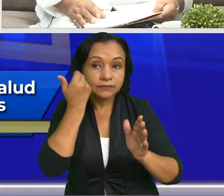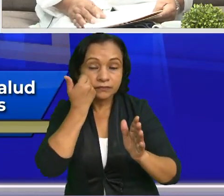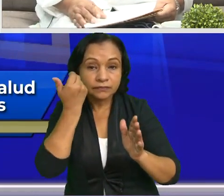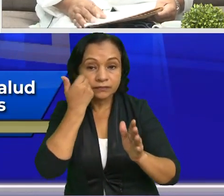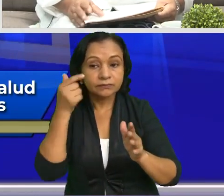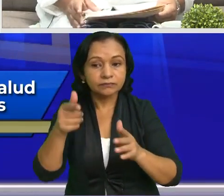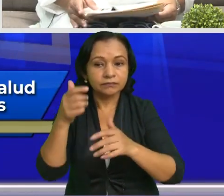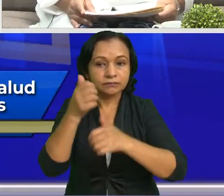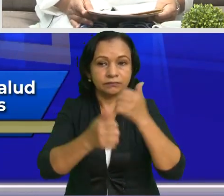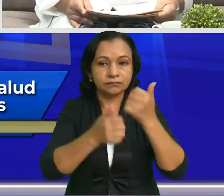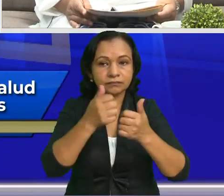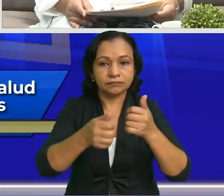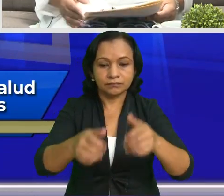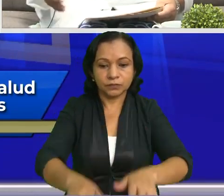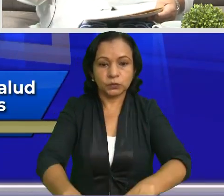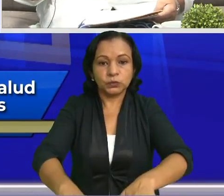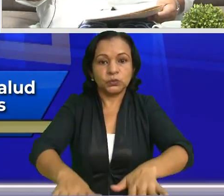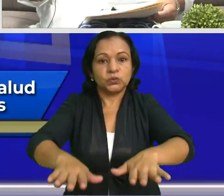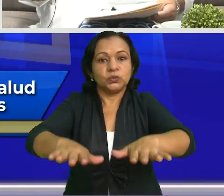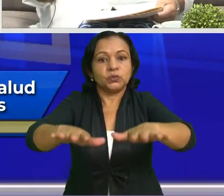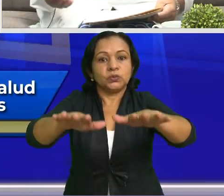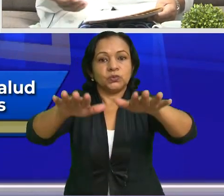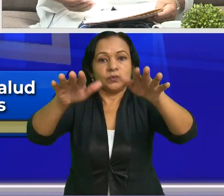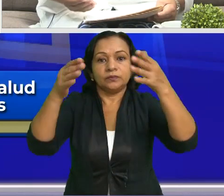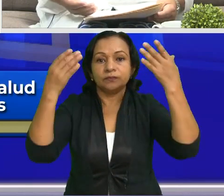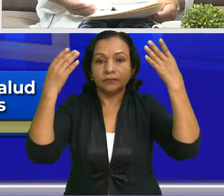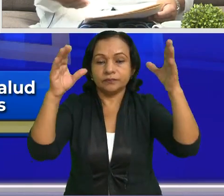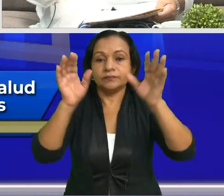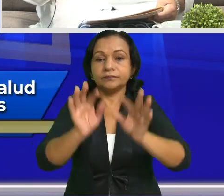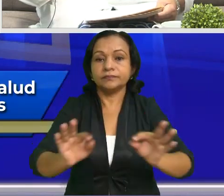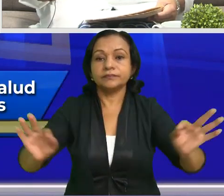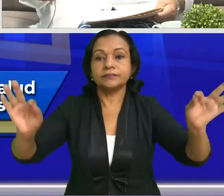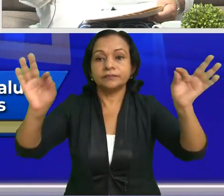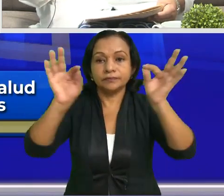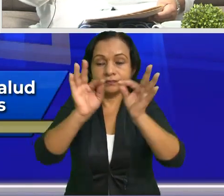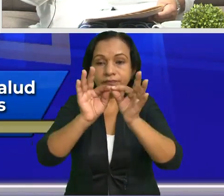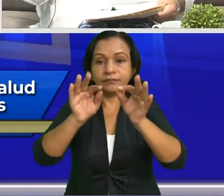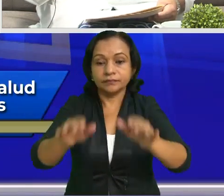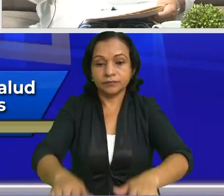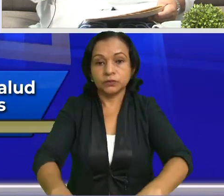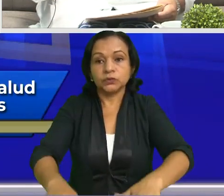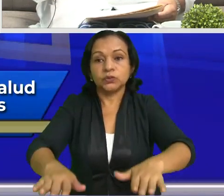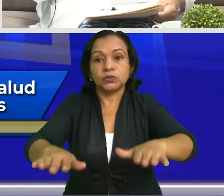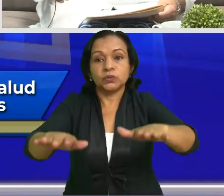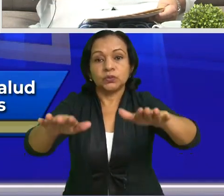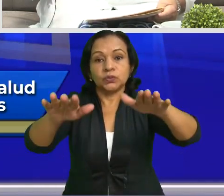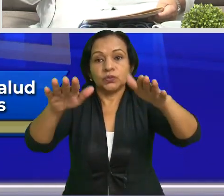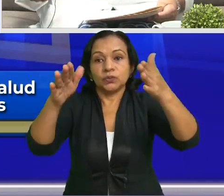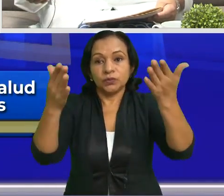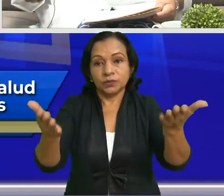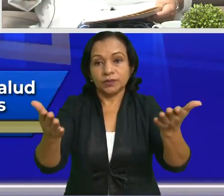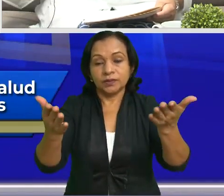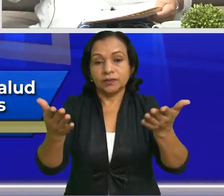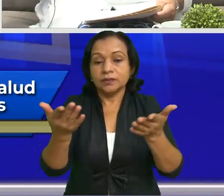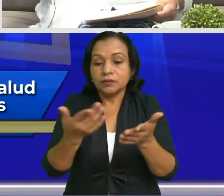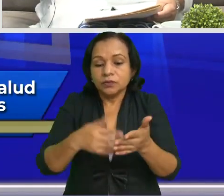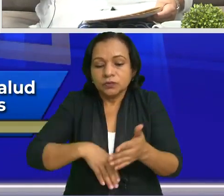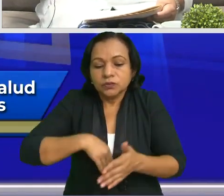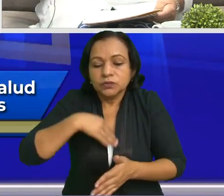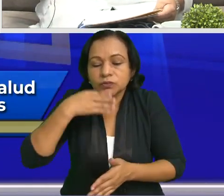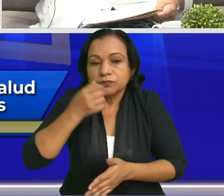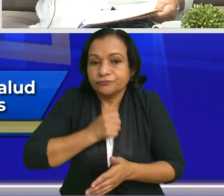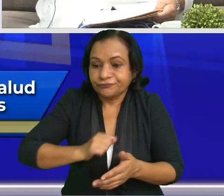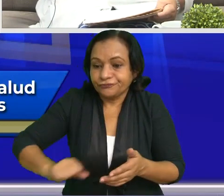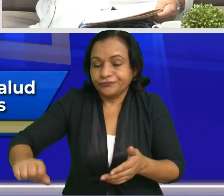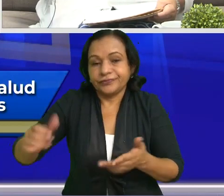consecuencia de las inundaciones porque uno lo elemento más importante de las inundaciones es la situación de la lecto spyros y porque si tiene